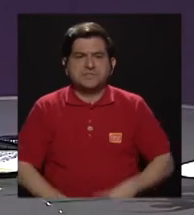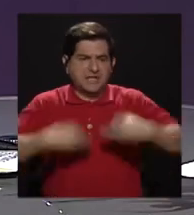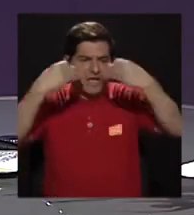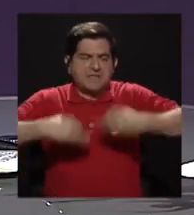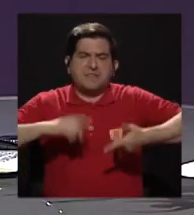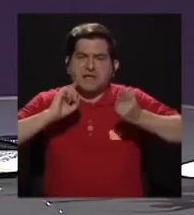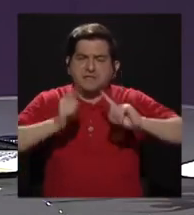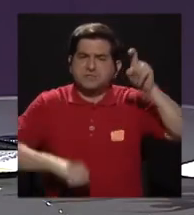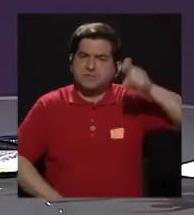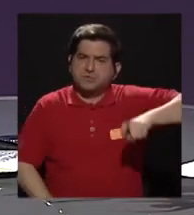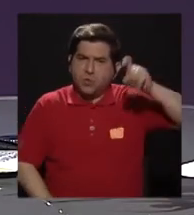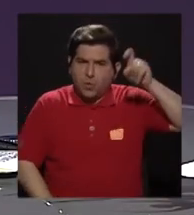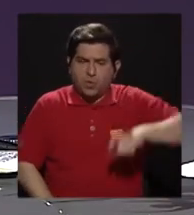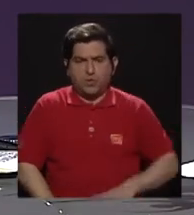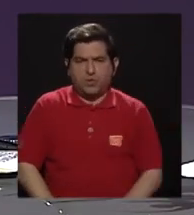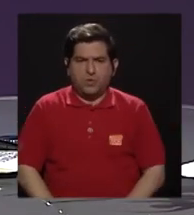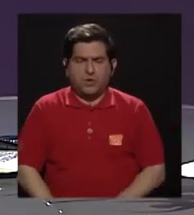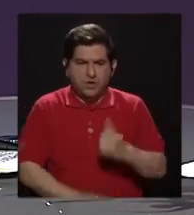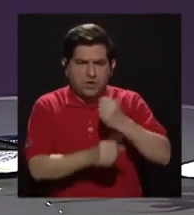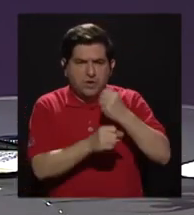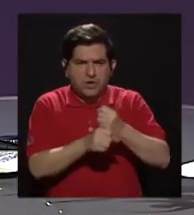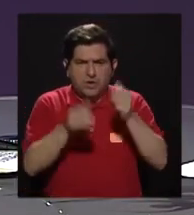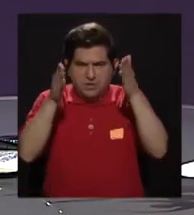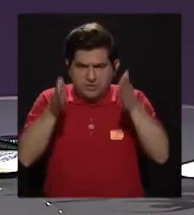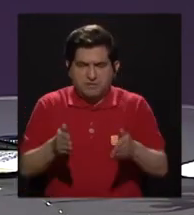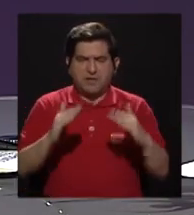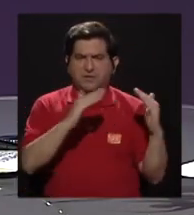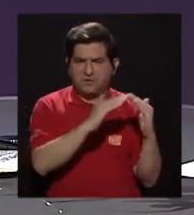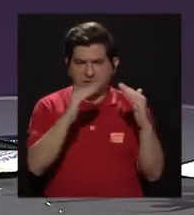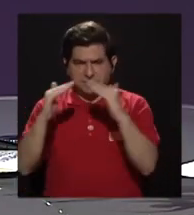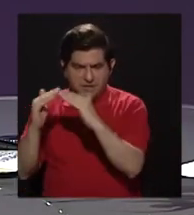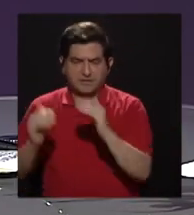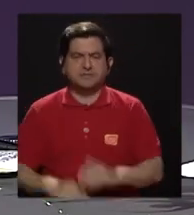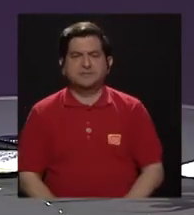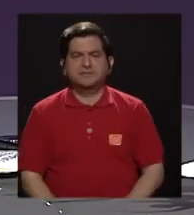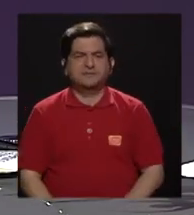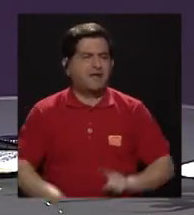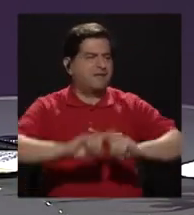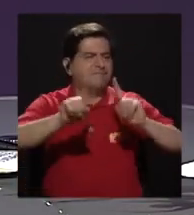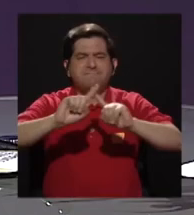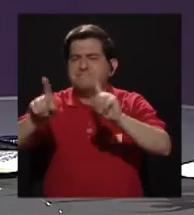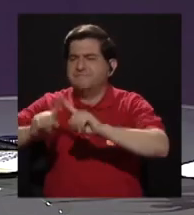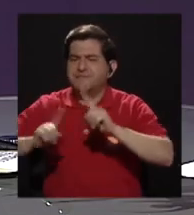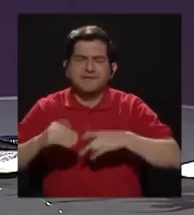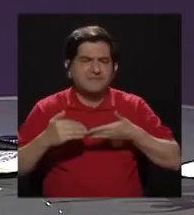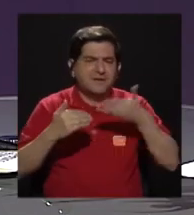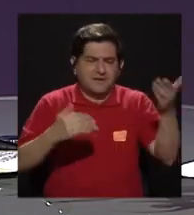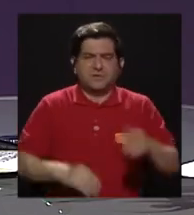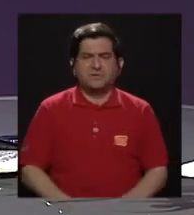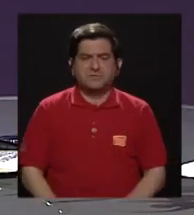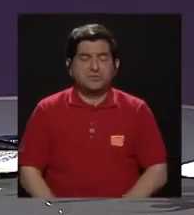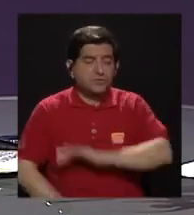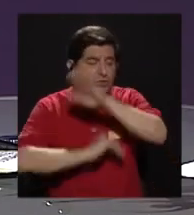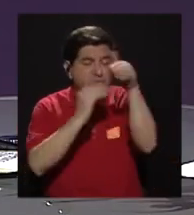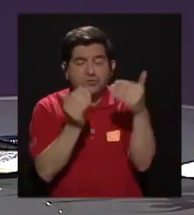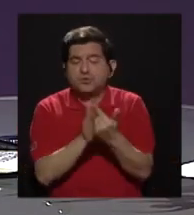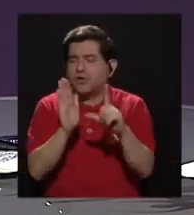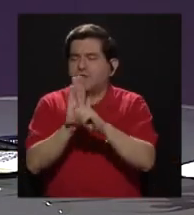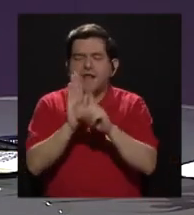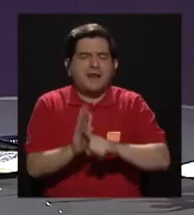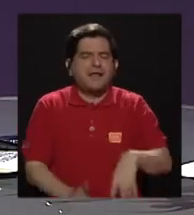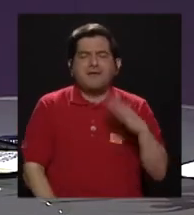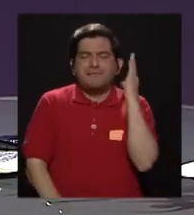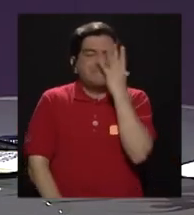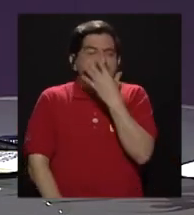que tomar desde las trabajadoras domésticas, porque hay muchas cosas, está lindísima todo lo que es